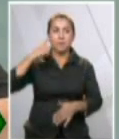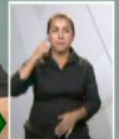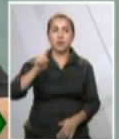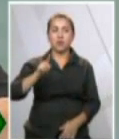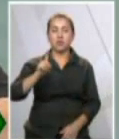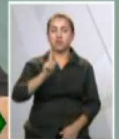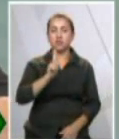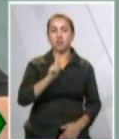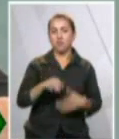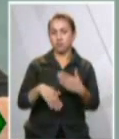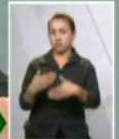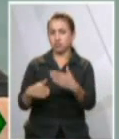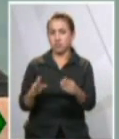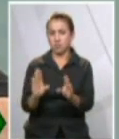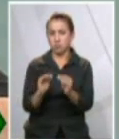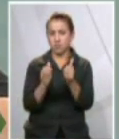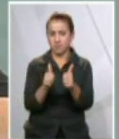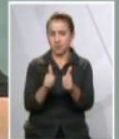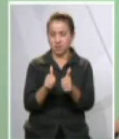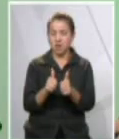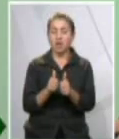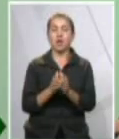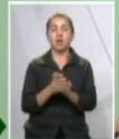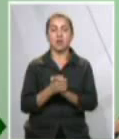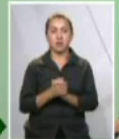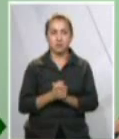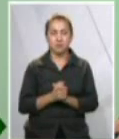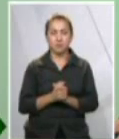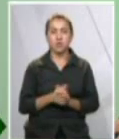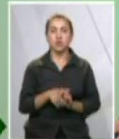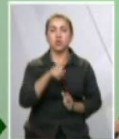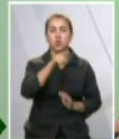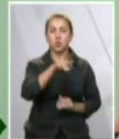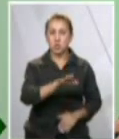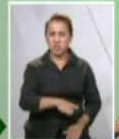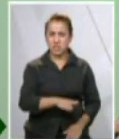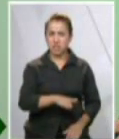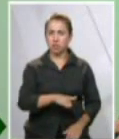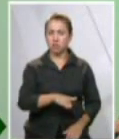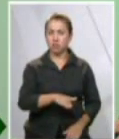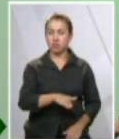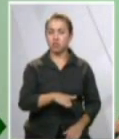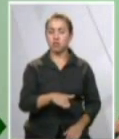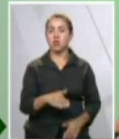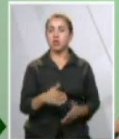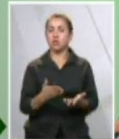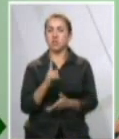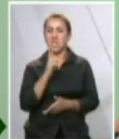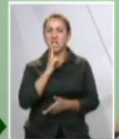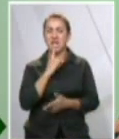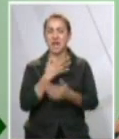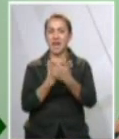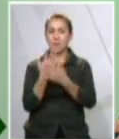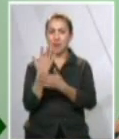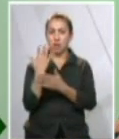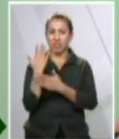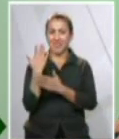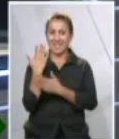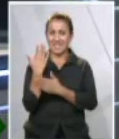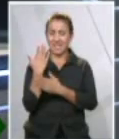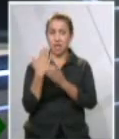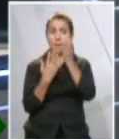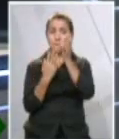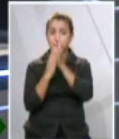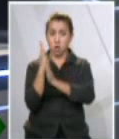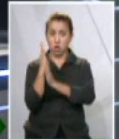mucha funcionalidad. Ya. Cuando eras chico, ¿tú cómo trabajabas? ¿Qué tenías en la mano derecha? ¿Tenías una